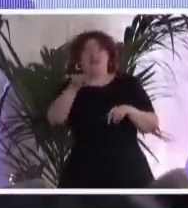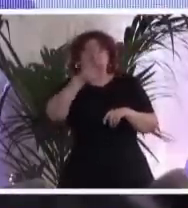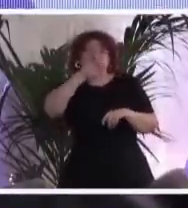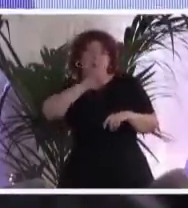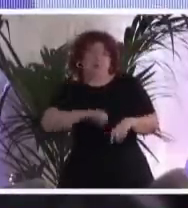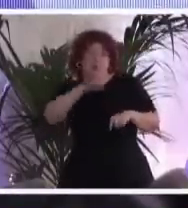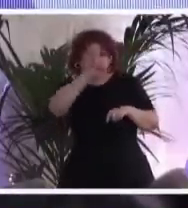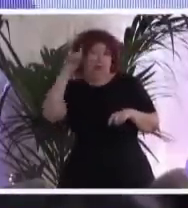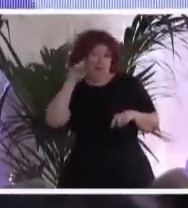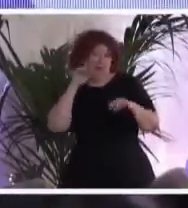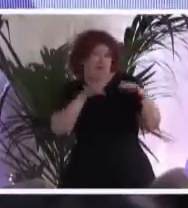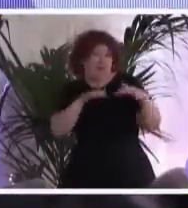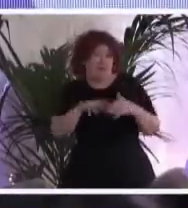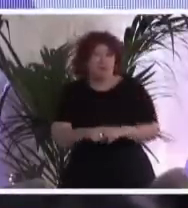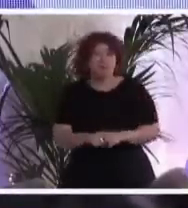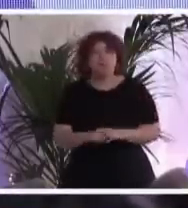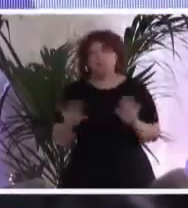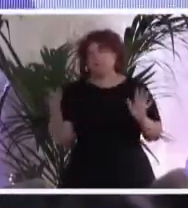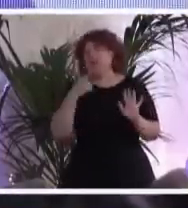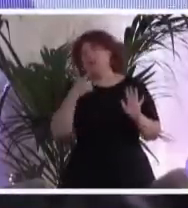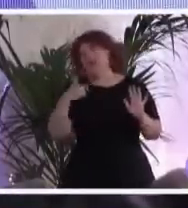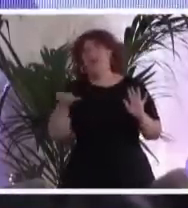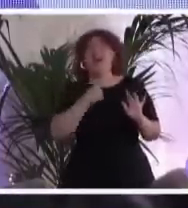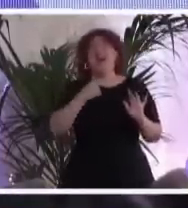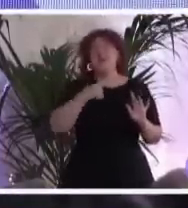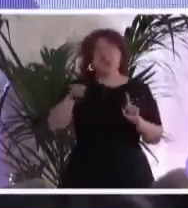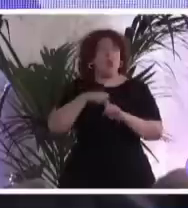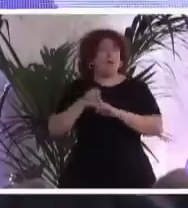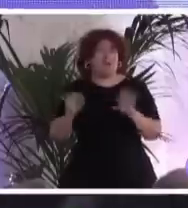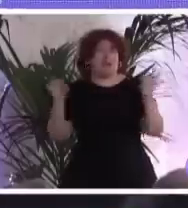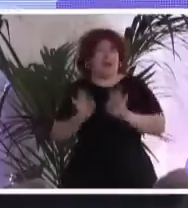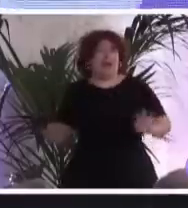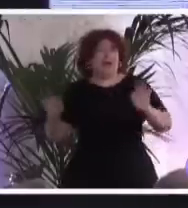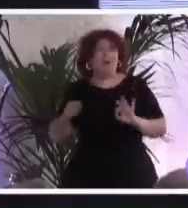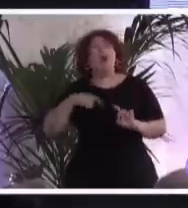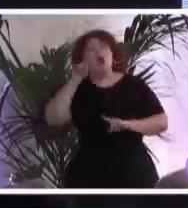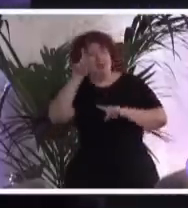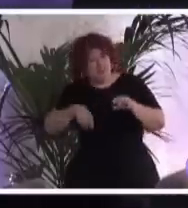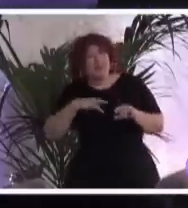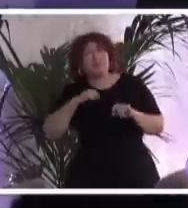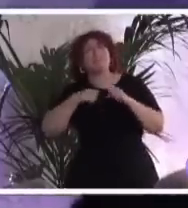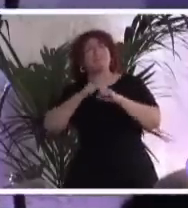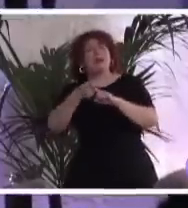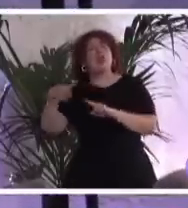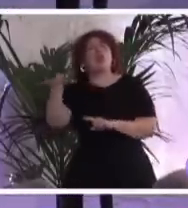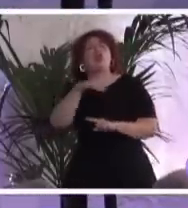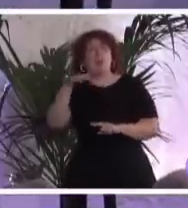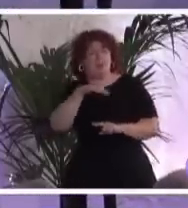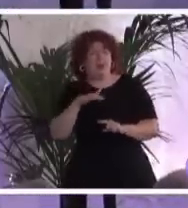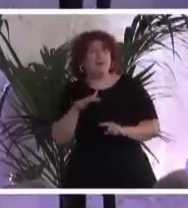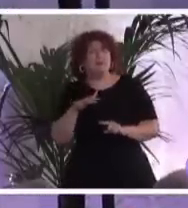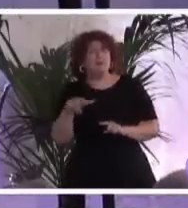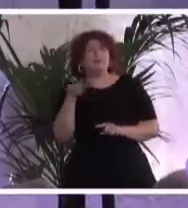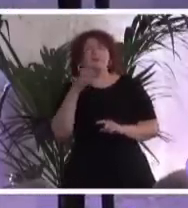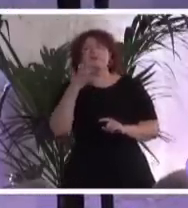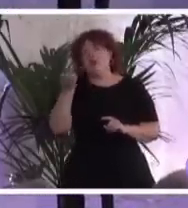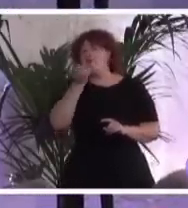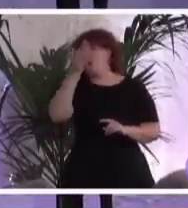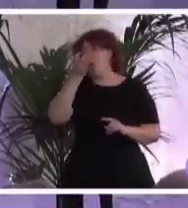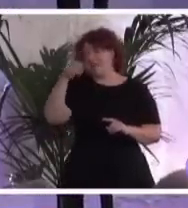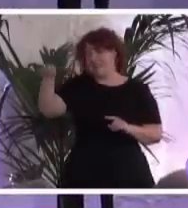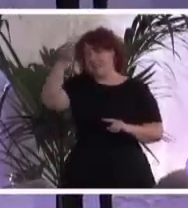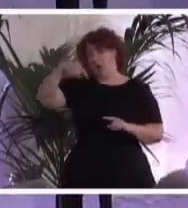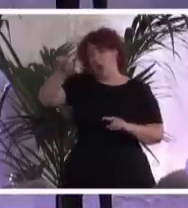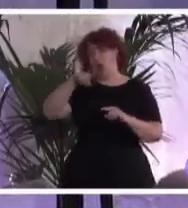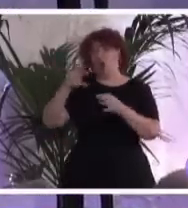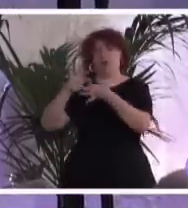bromeaban sobre mi oposición a los planes de Florentino pero no me presionaron si recibí presiones de otras ramas del poder de Florentino